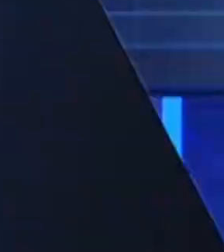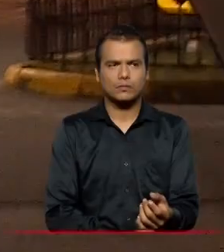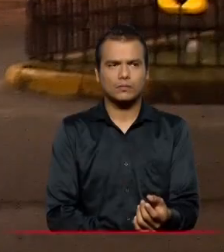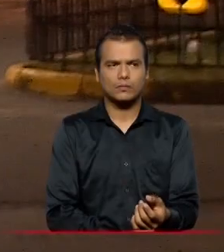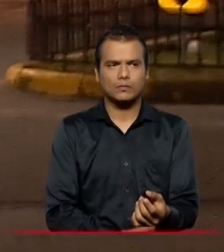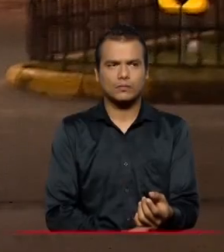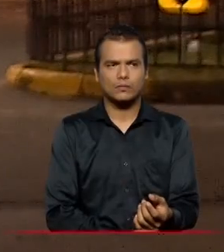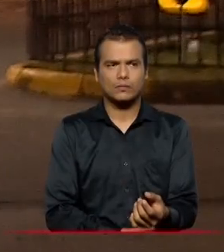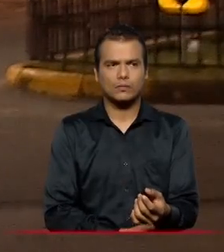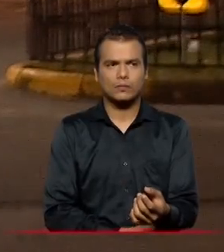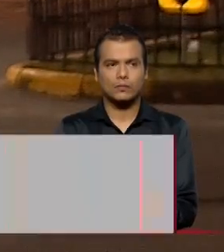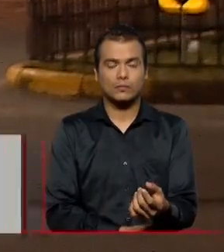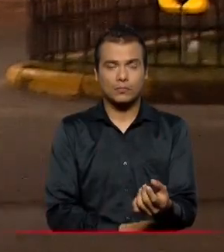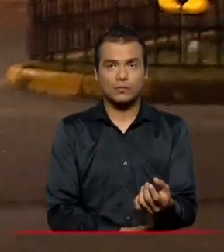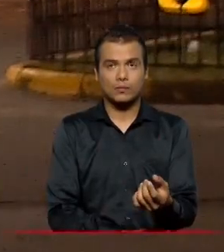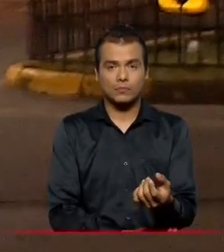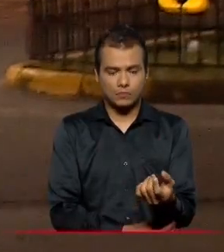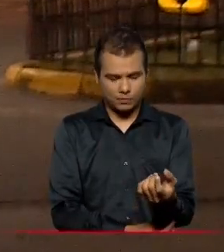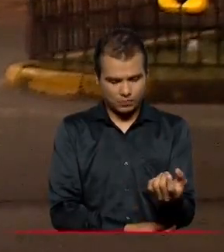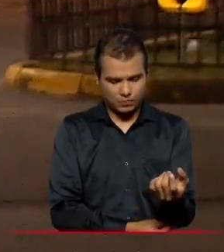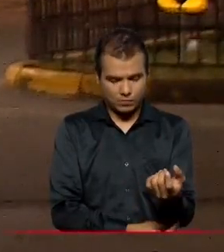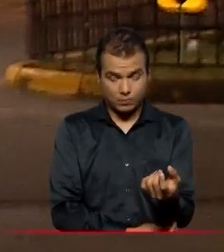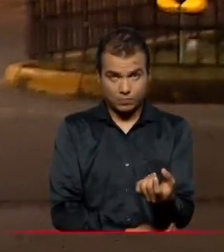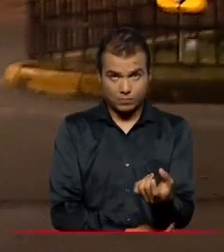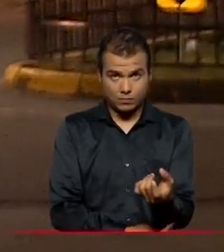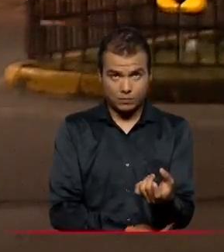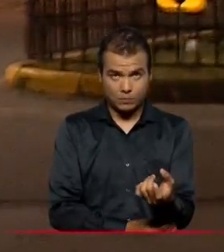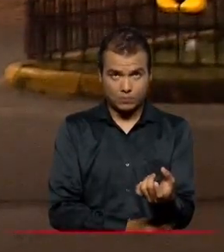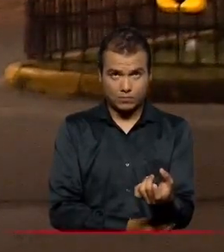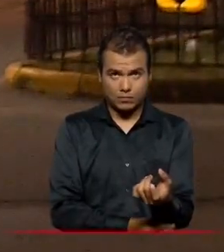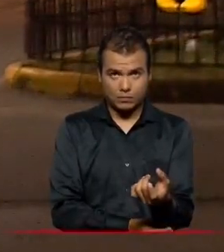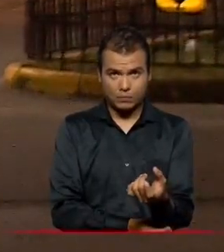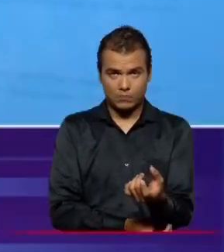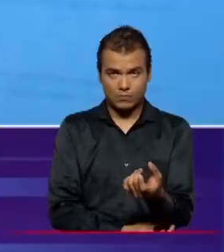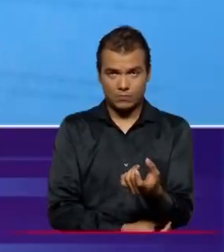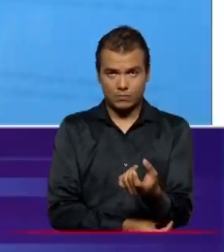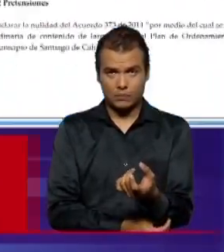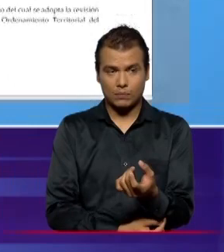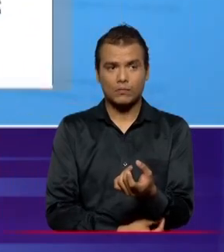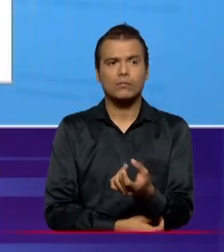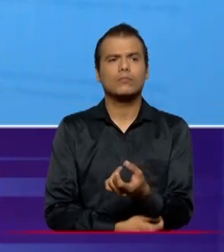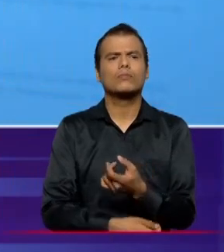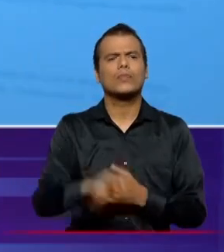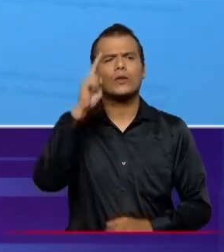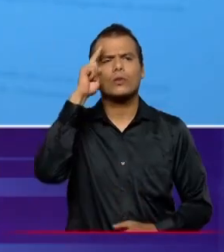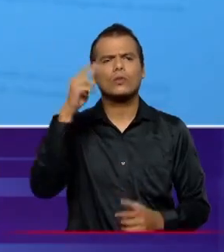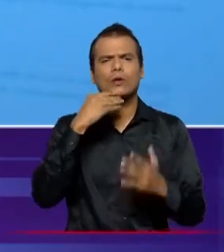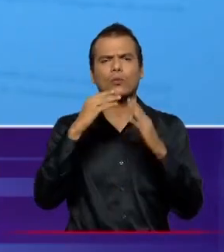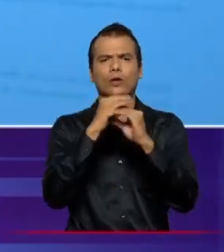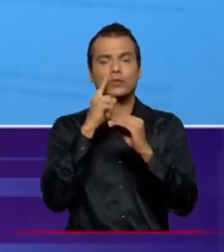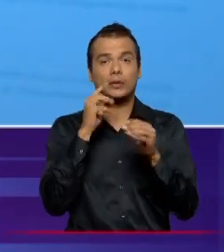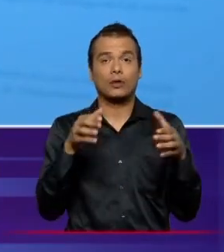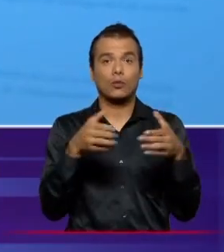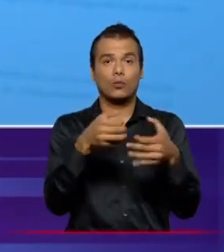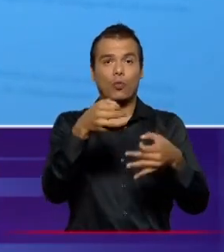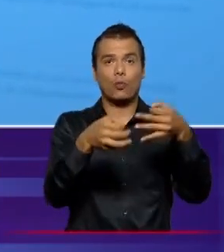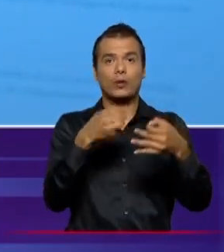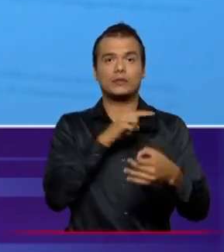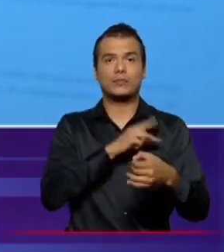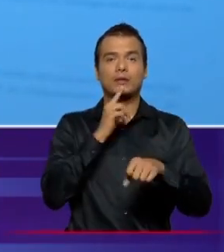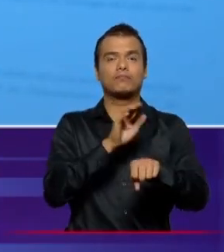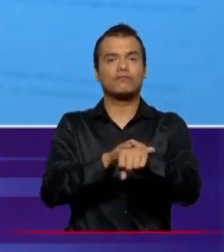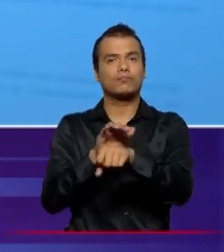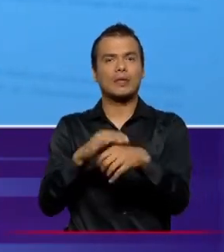Hola, muy buenas noches. Es un fallo en segunda instancia del Tribunal Contencioso Administrativo del Departamento. La mayor preocupación es que